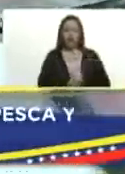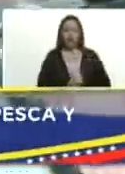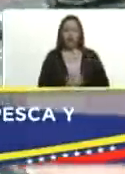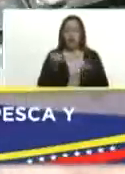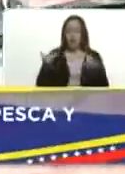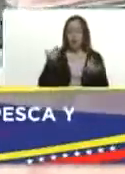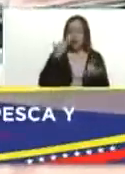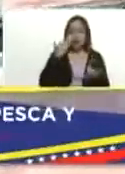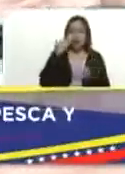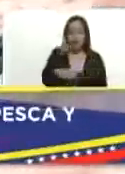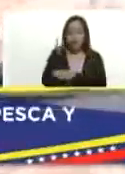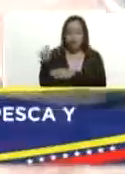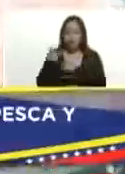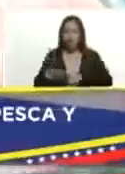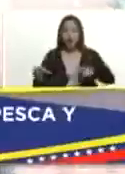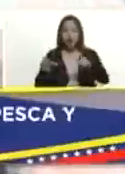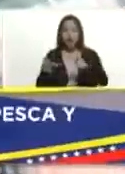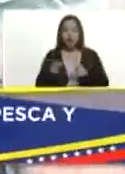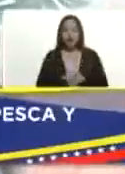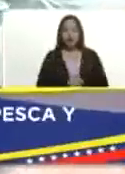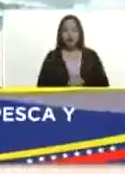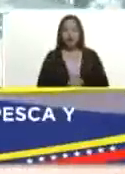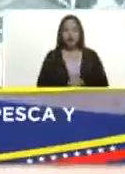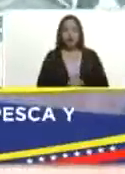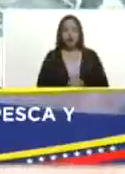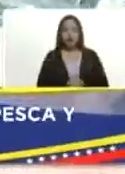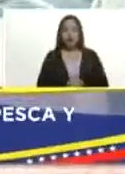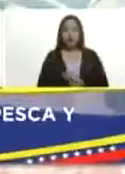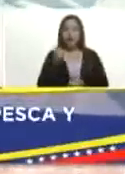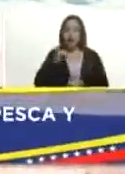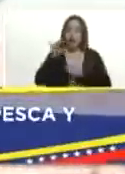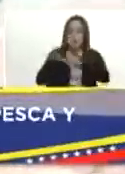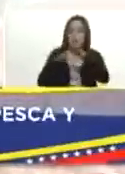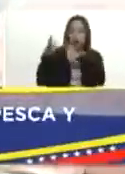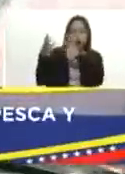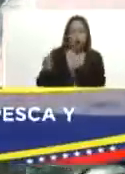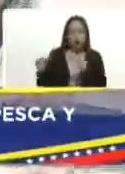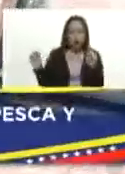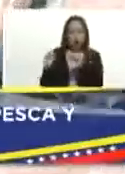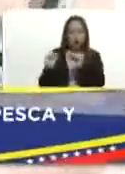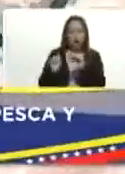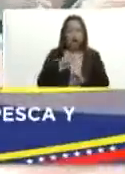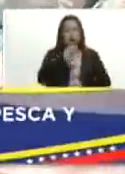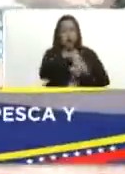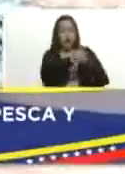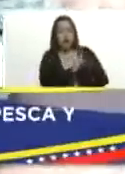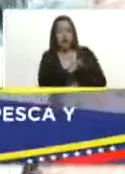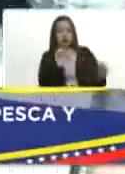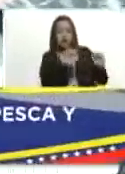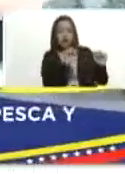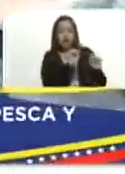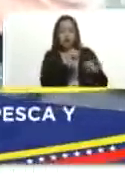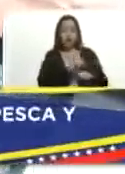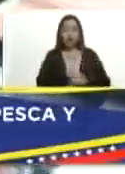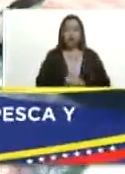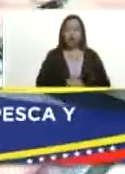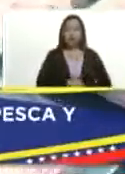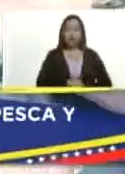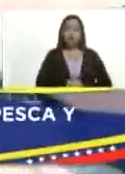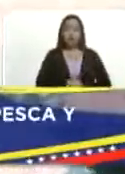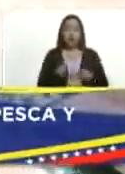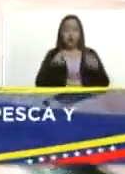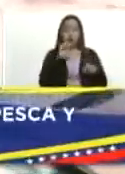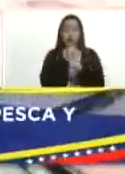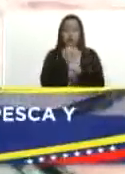que decías, a la sala, a la sala de especies congeladas. Sí, especies congeladas. Correcto, sí. Aquí estamos llegando. ¿Cómo trabaja